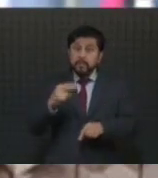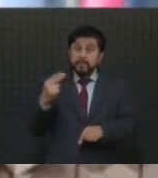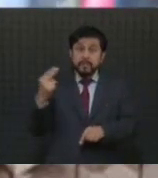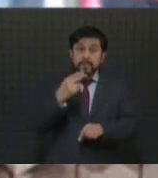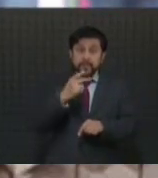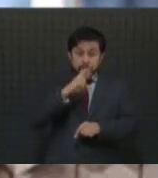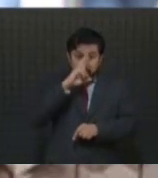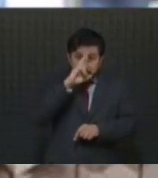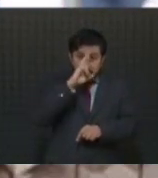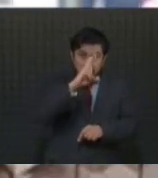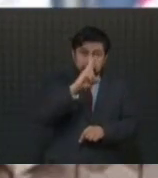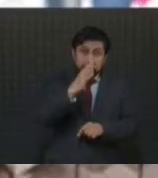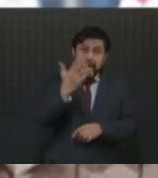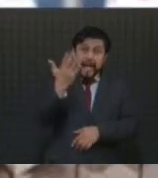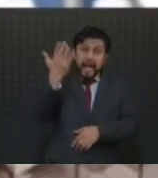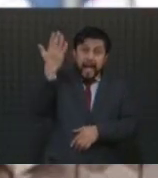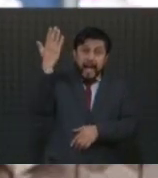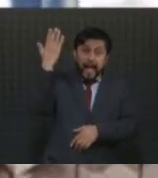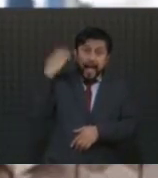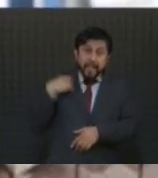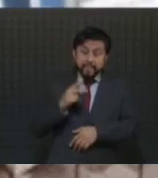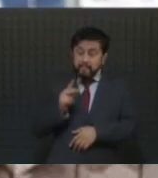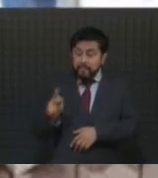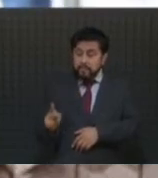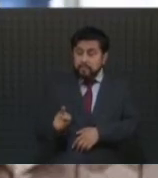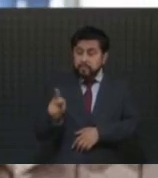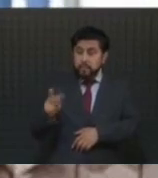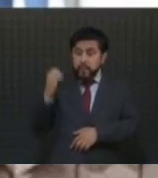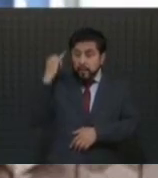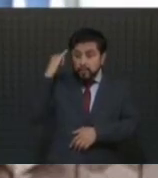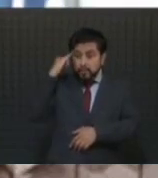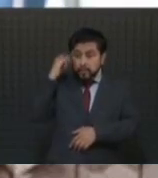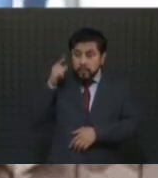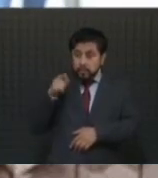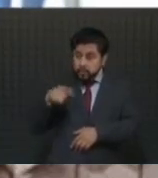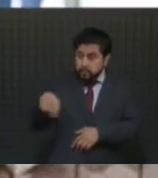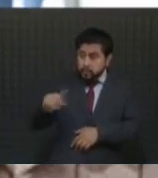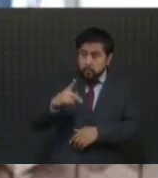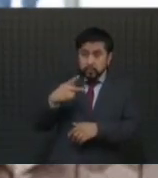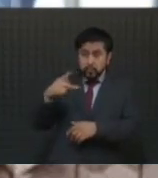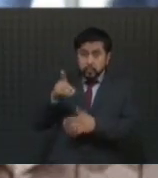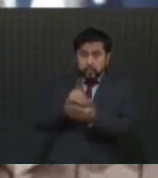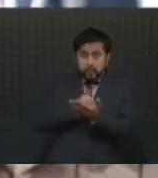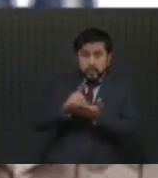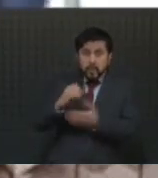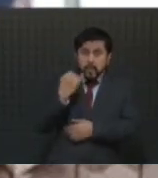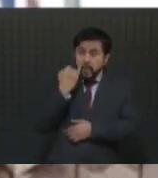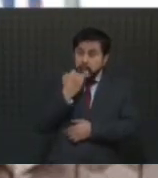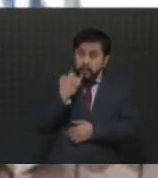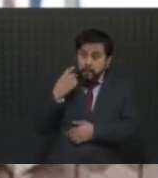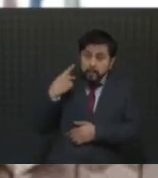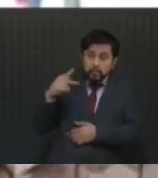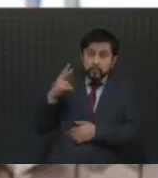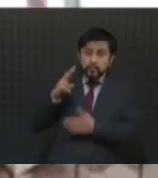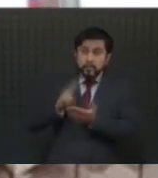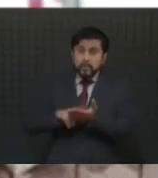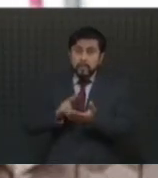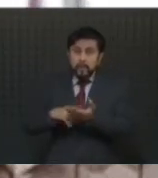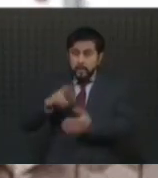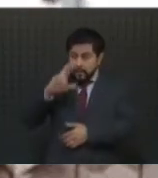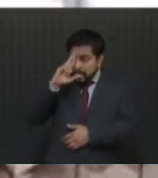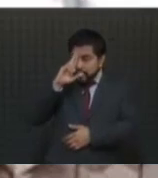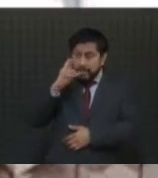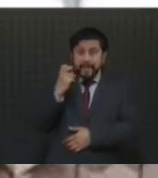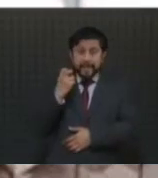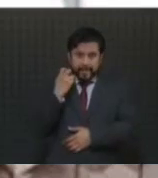originarios en México que siguen luchando y defendiendo sus culturas, defendiendo sus lenguas, defendiendo sus valores.